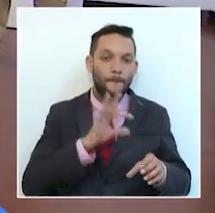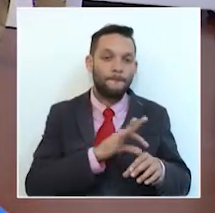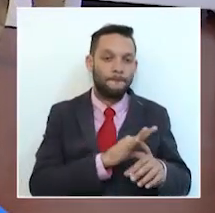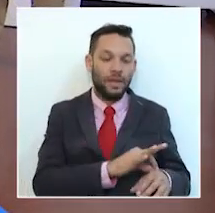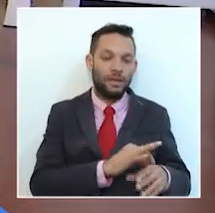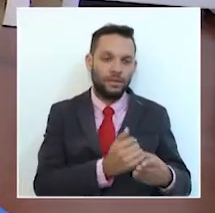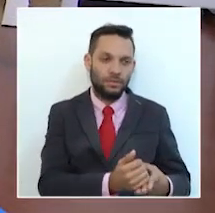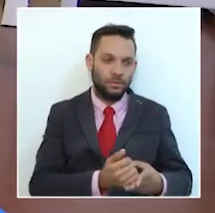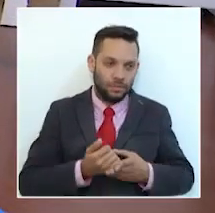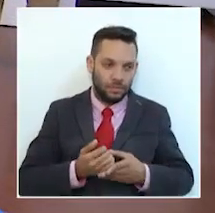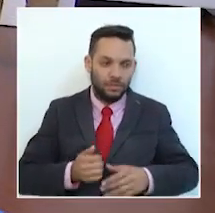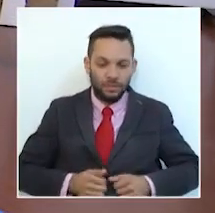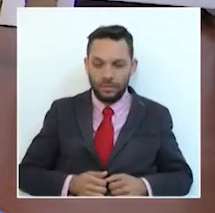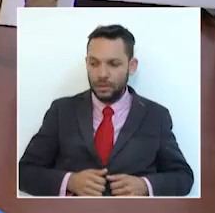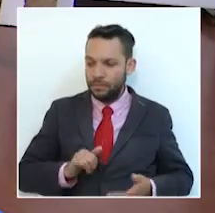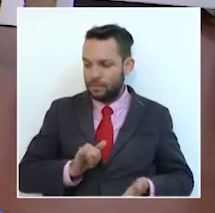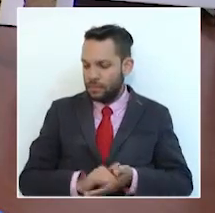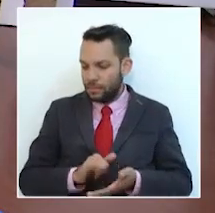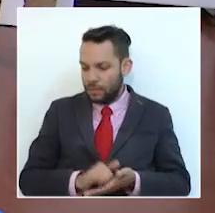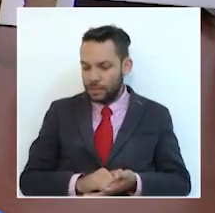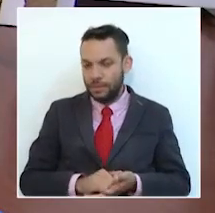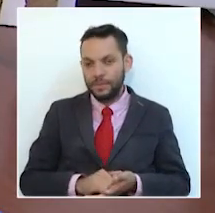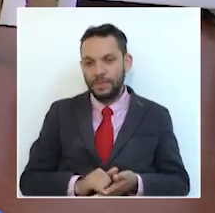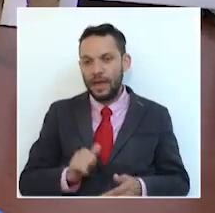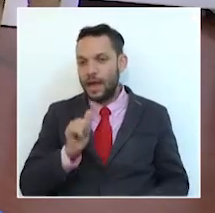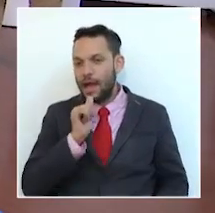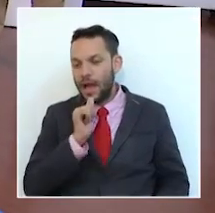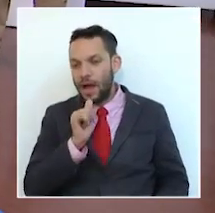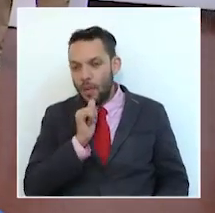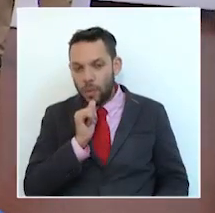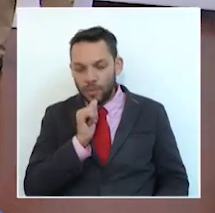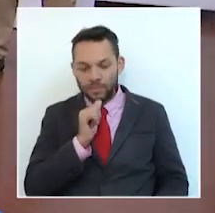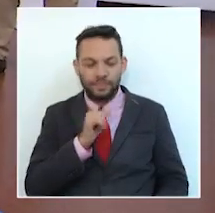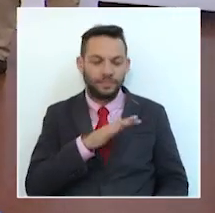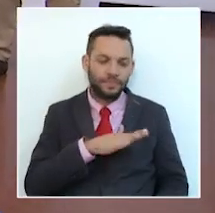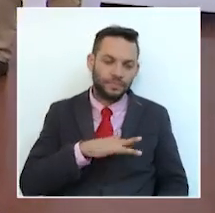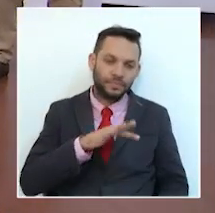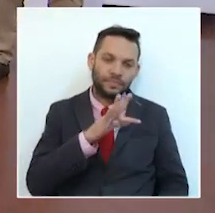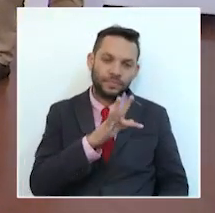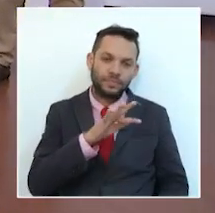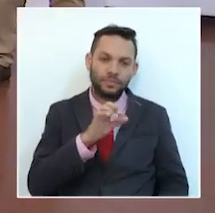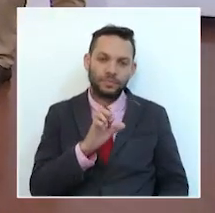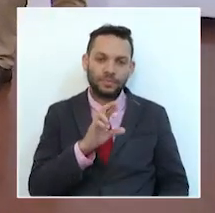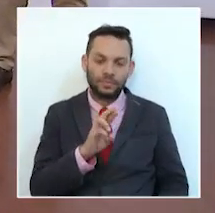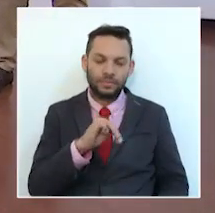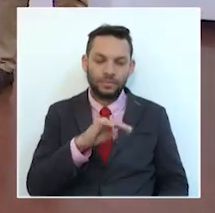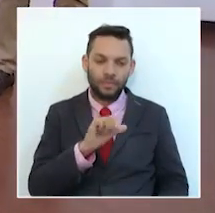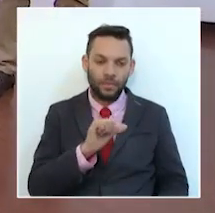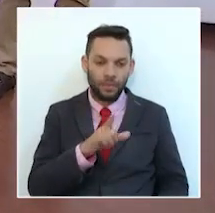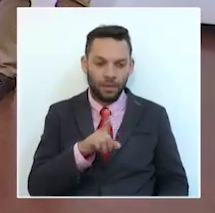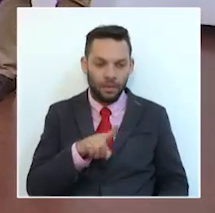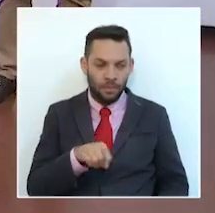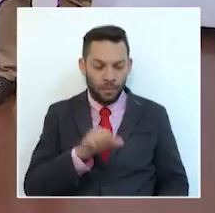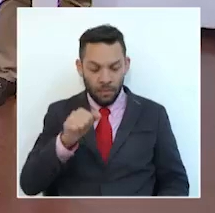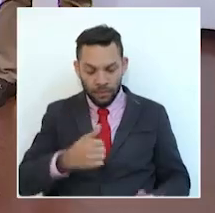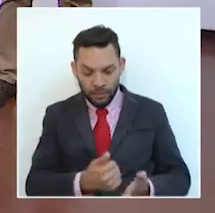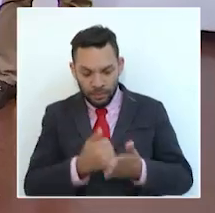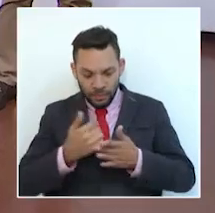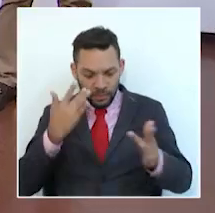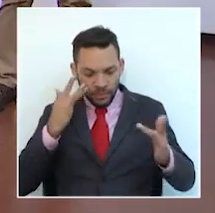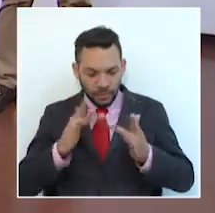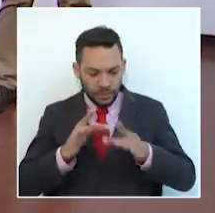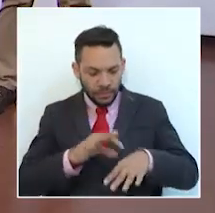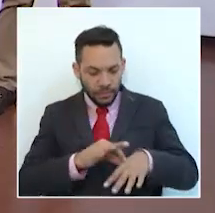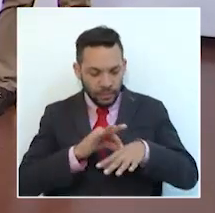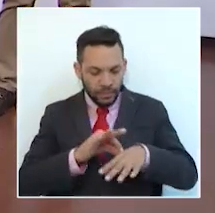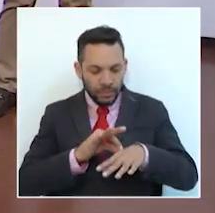la eficacia de las aguas termales donde hay estudios científicos que demuestran las aplicaciones a nivel cutáneo de ahí parte